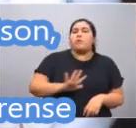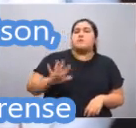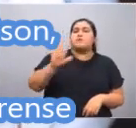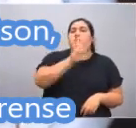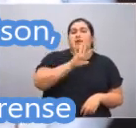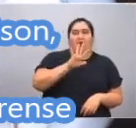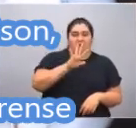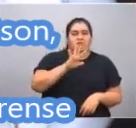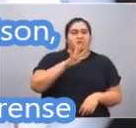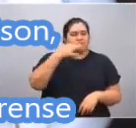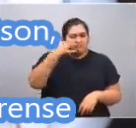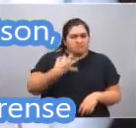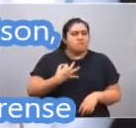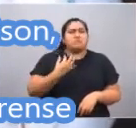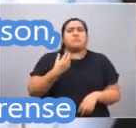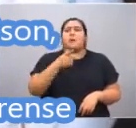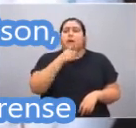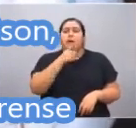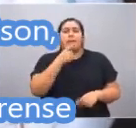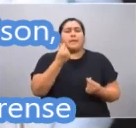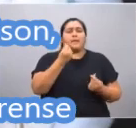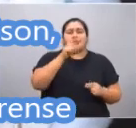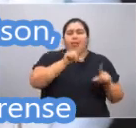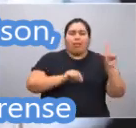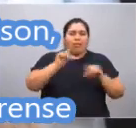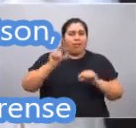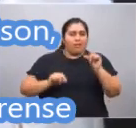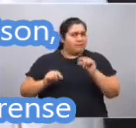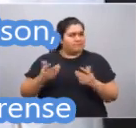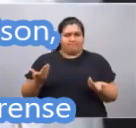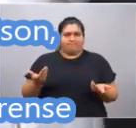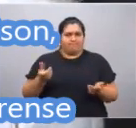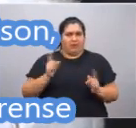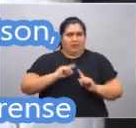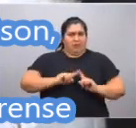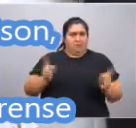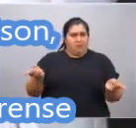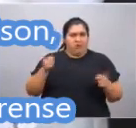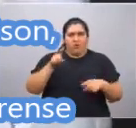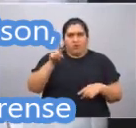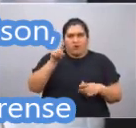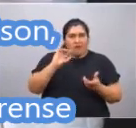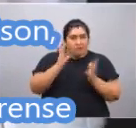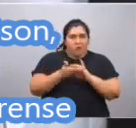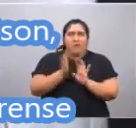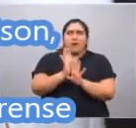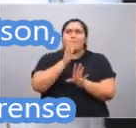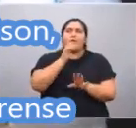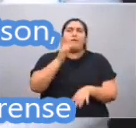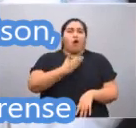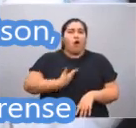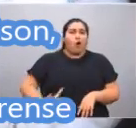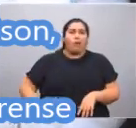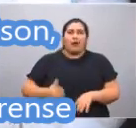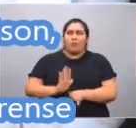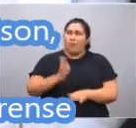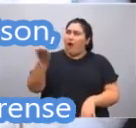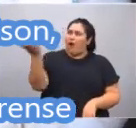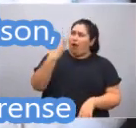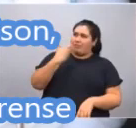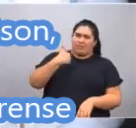Aires tenga tarifas razonables. Eso tampoco es un castigo a un gobernador o un